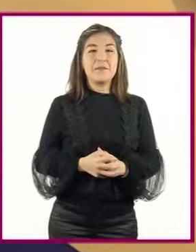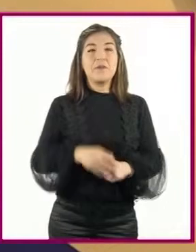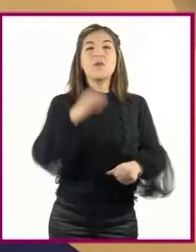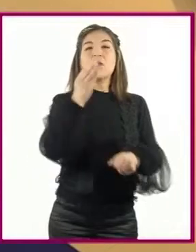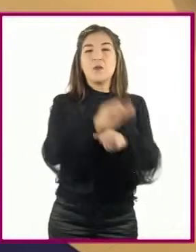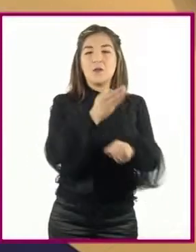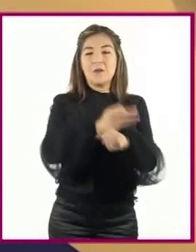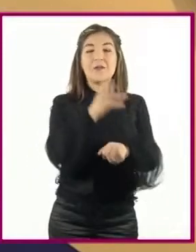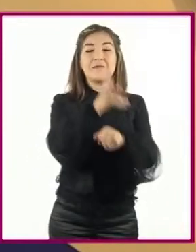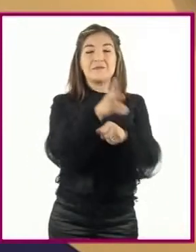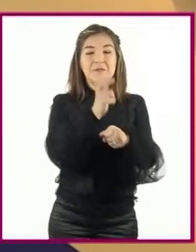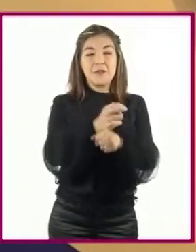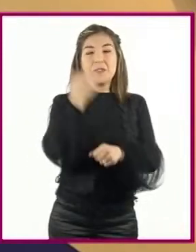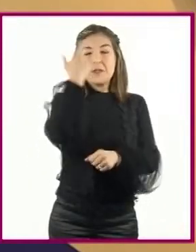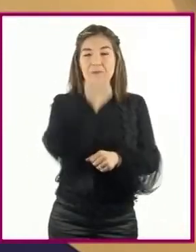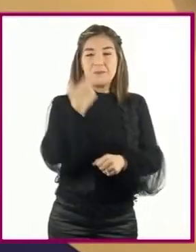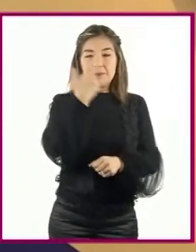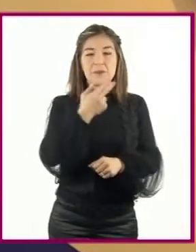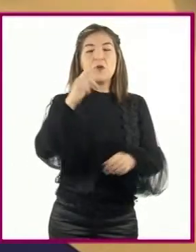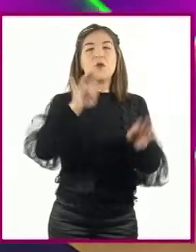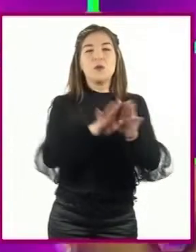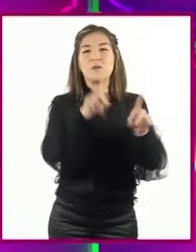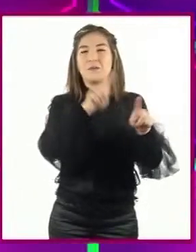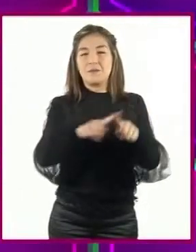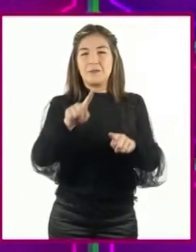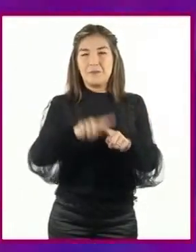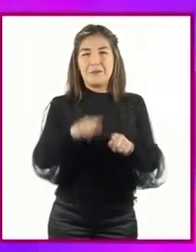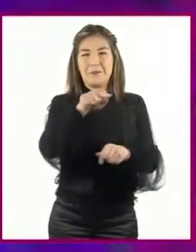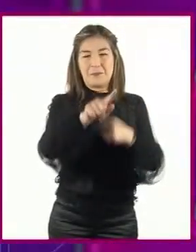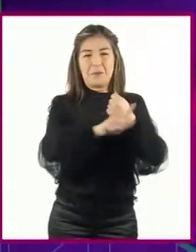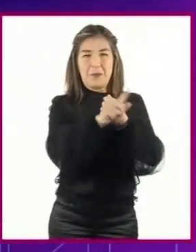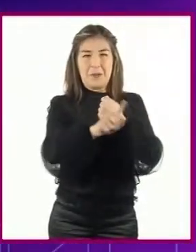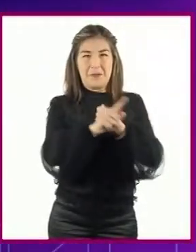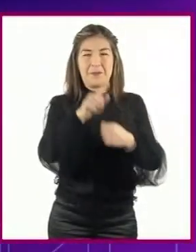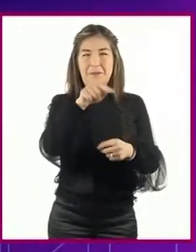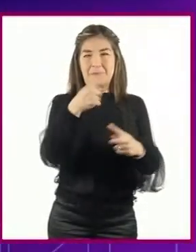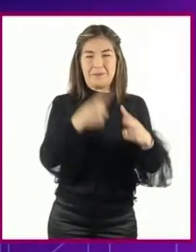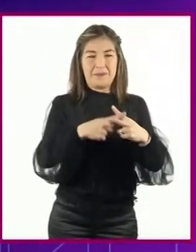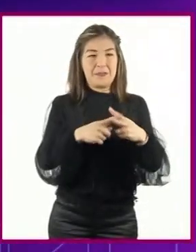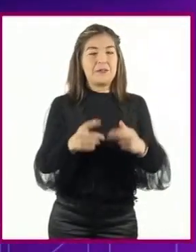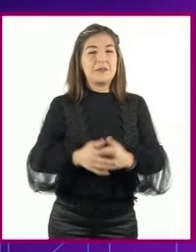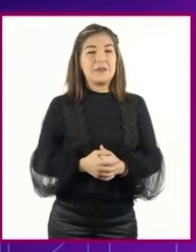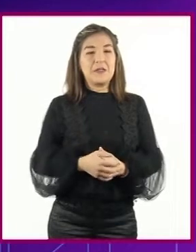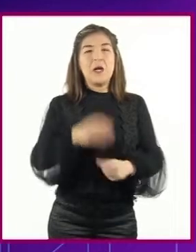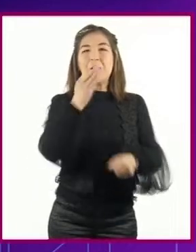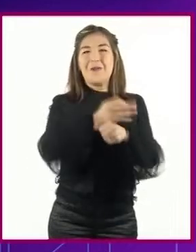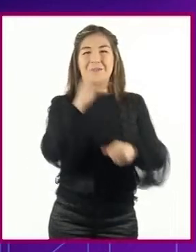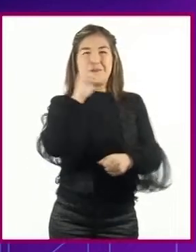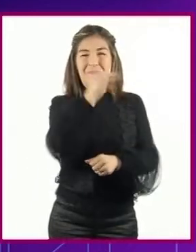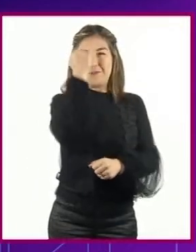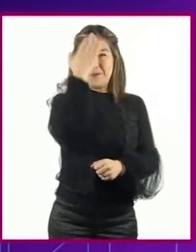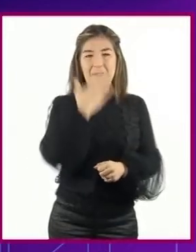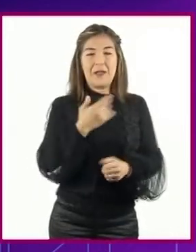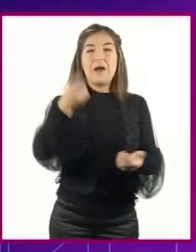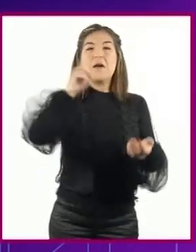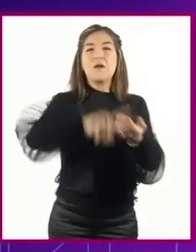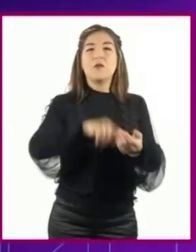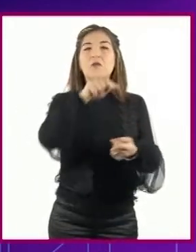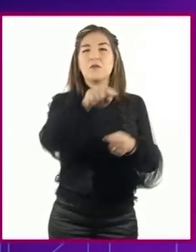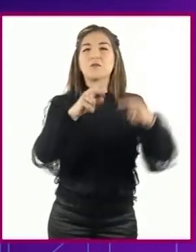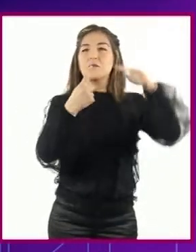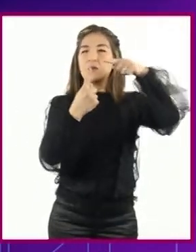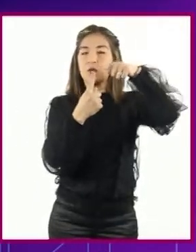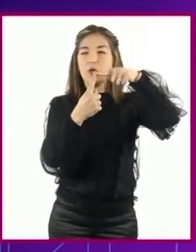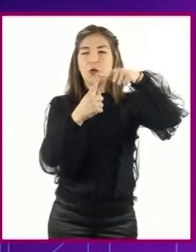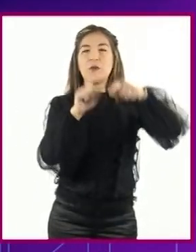me acompañen a analizar la primera situación problema. En la imagen se muestra una familia integrada por 4 operaciones.